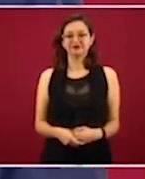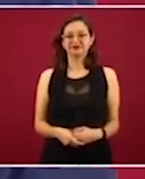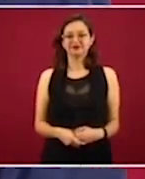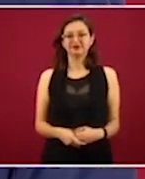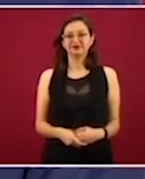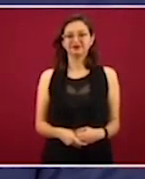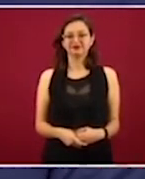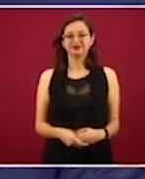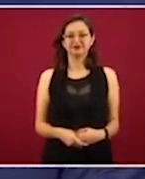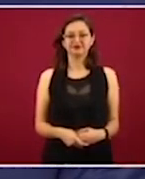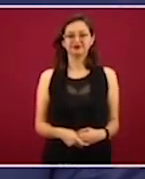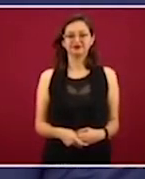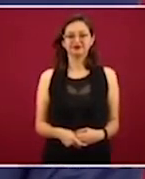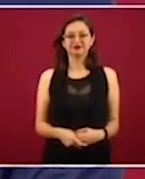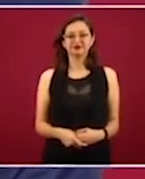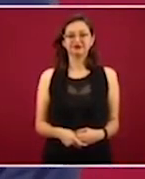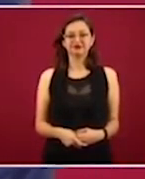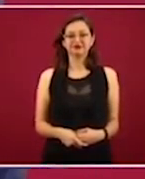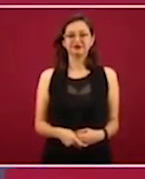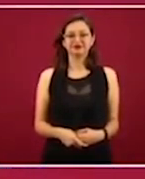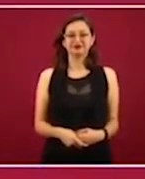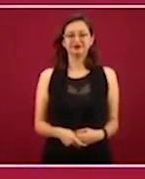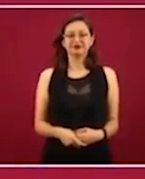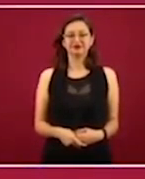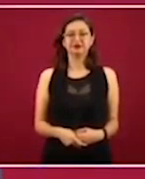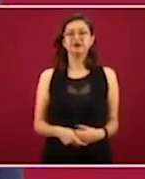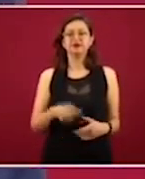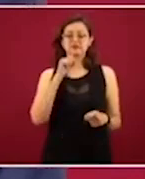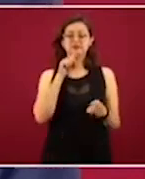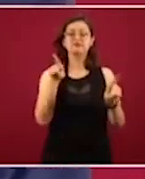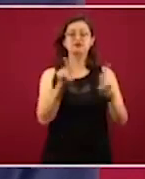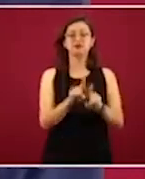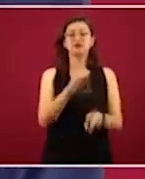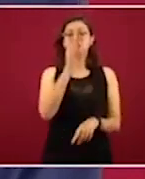es fundamental como sea